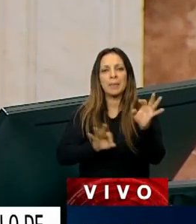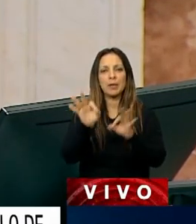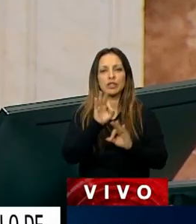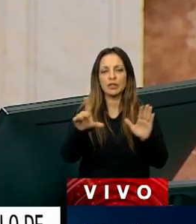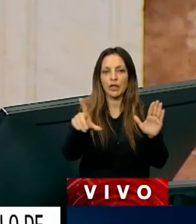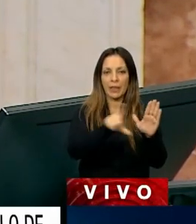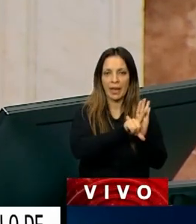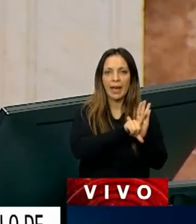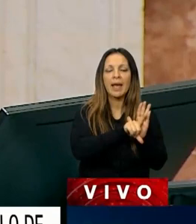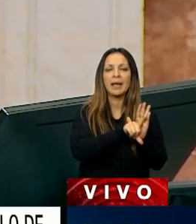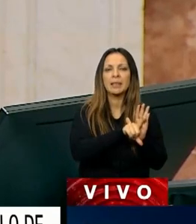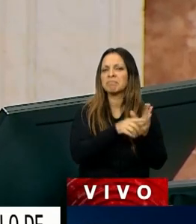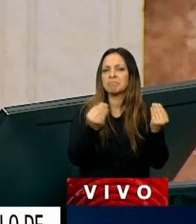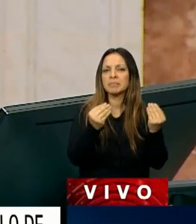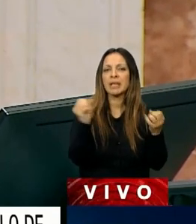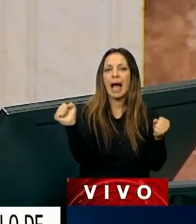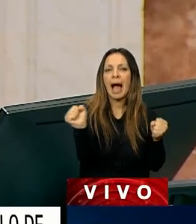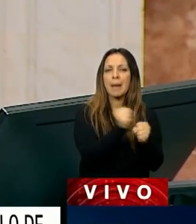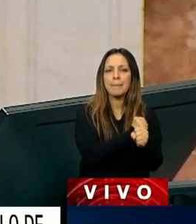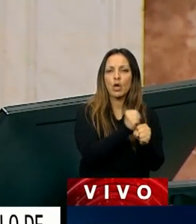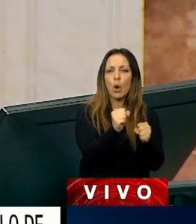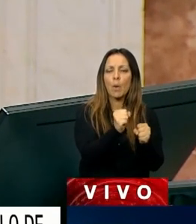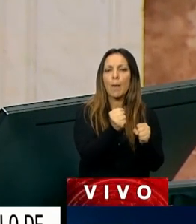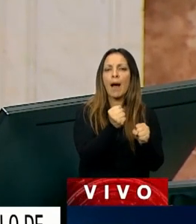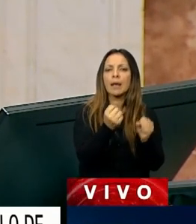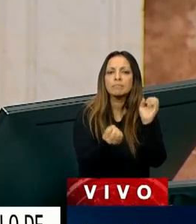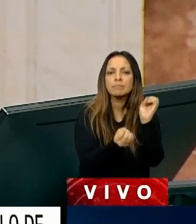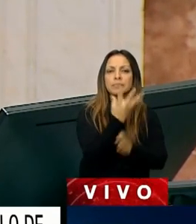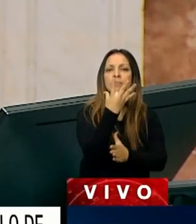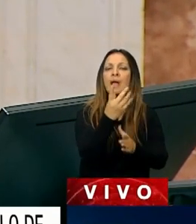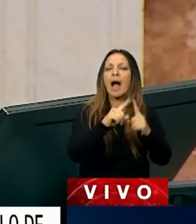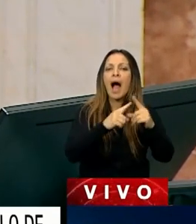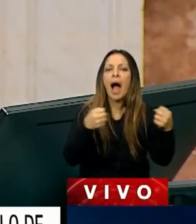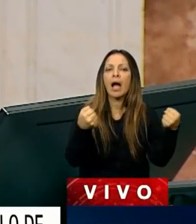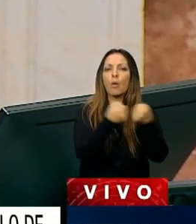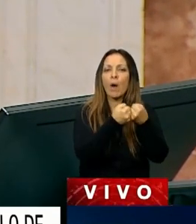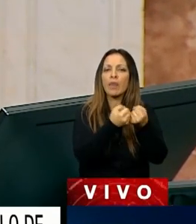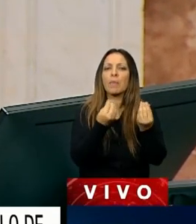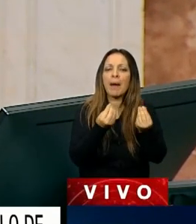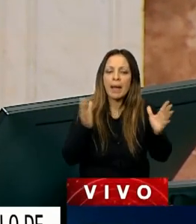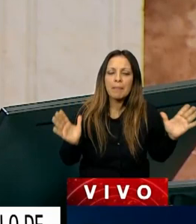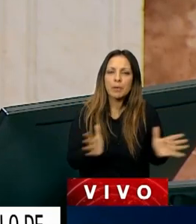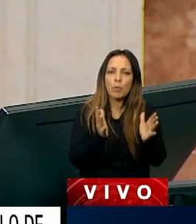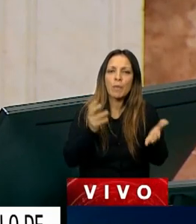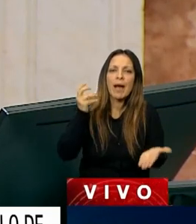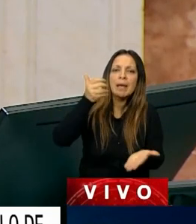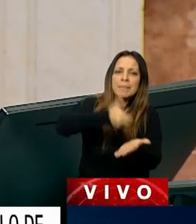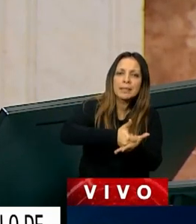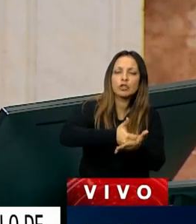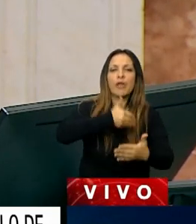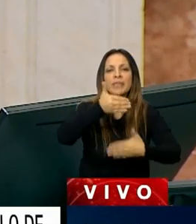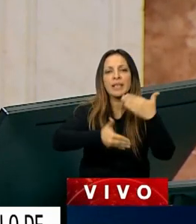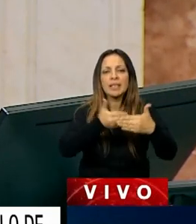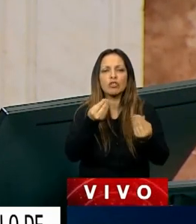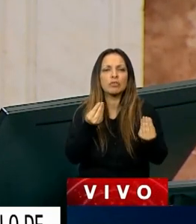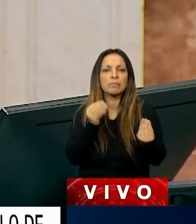proyecto de ley por el que se aprueba un nuevo acuerdo para promover la inversión y el desarrollo